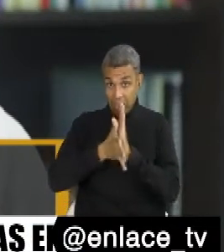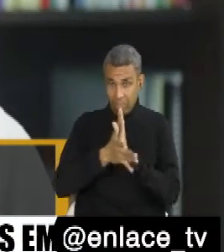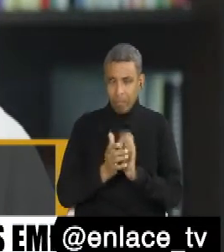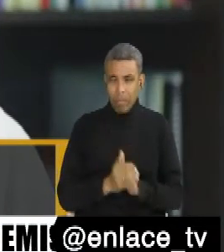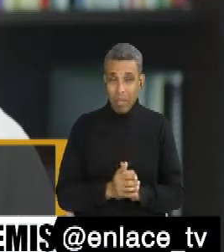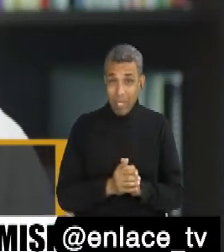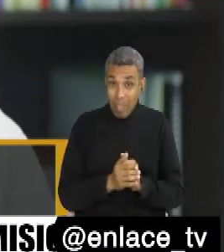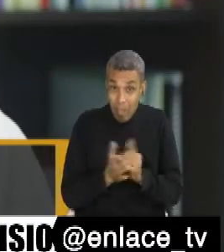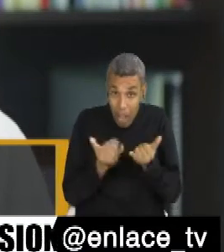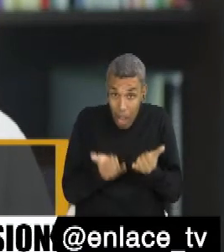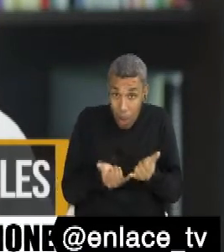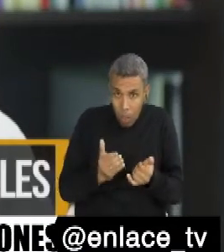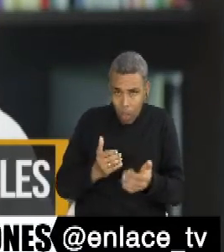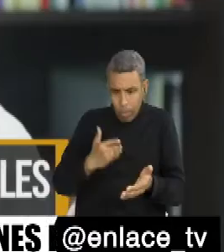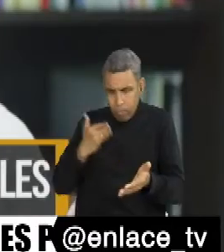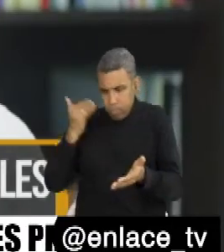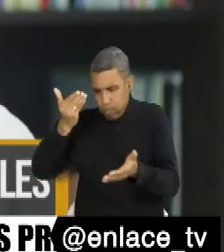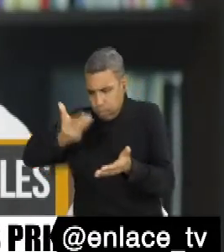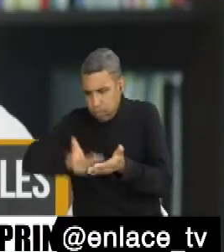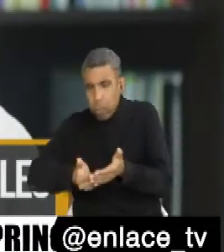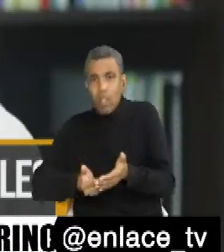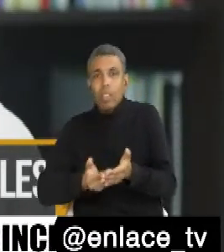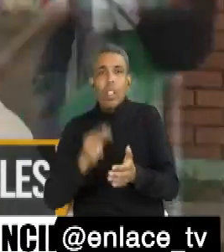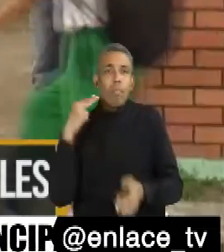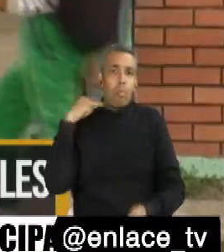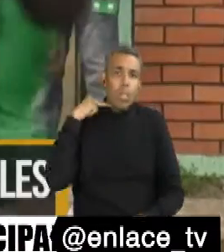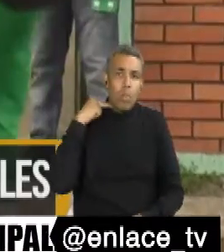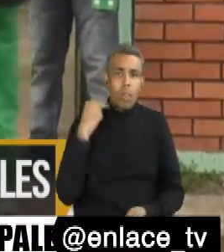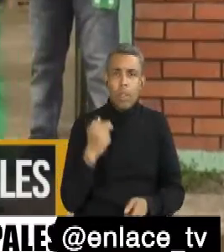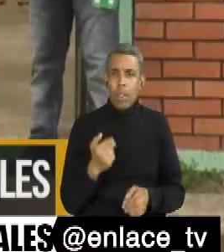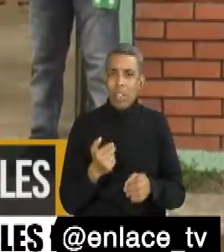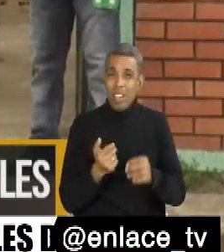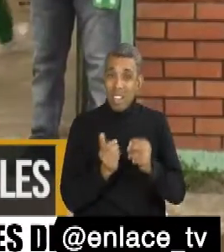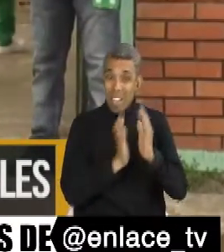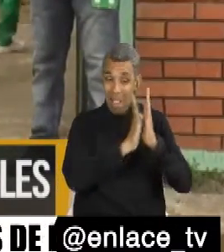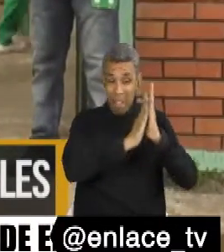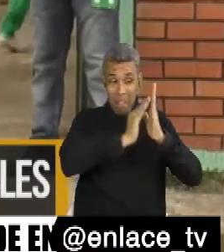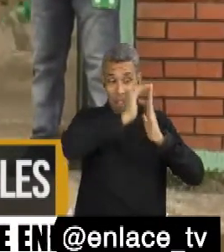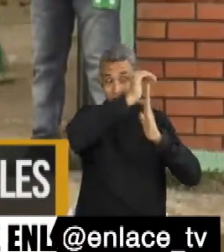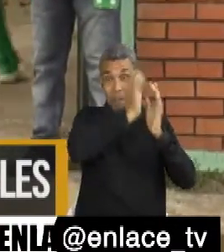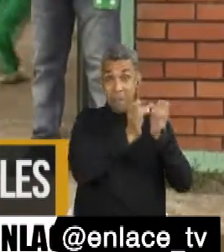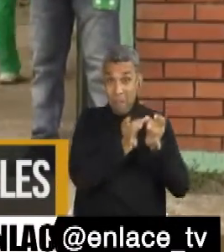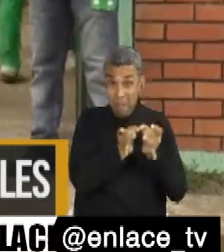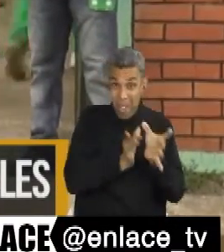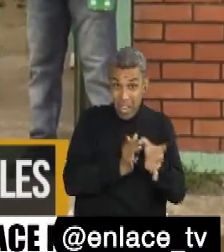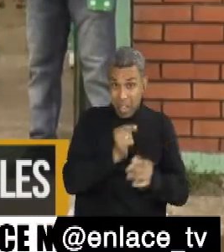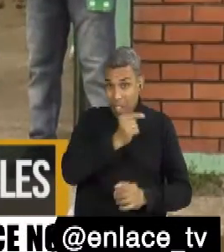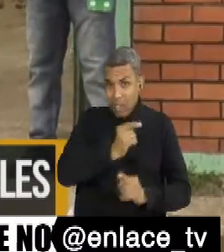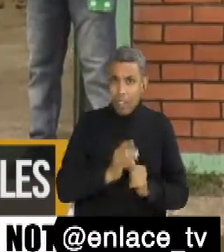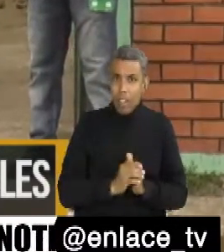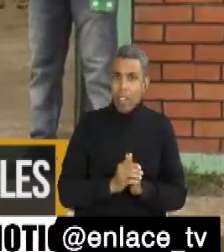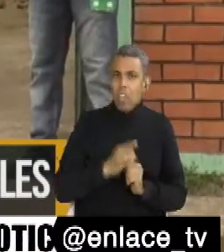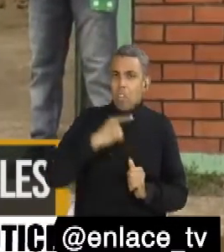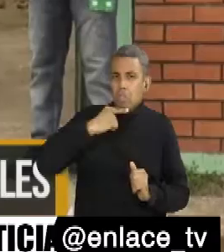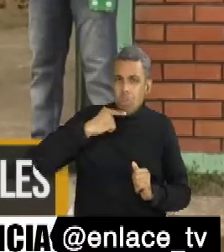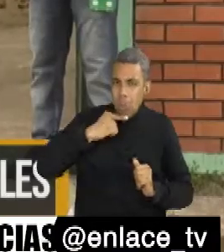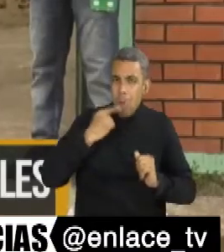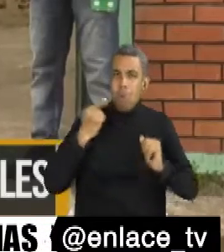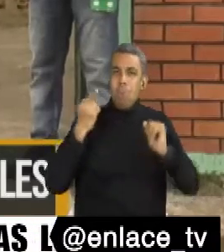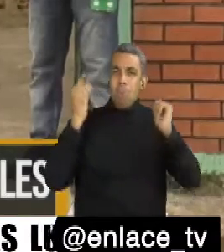de aquí hasta el mes de noviembre. Eso quiere decir que recuperaríamos también